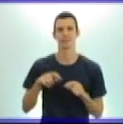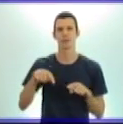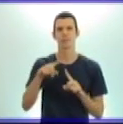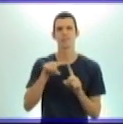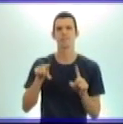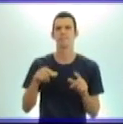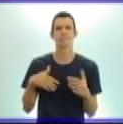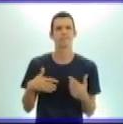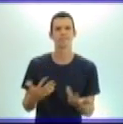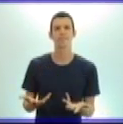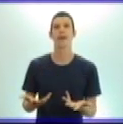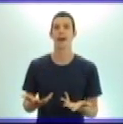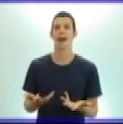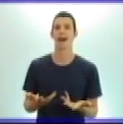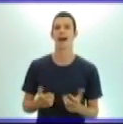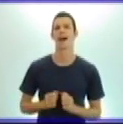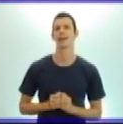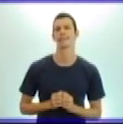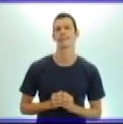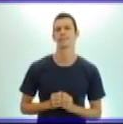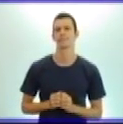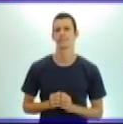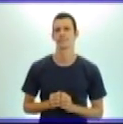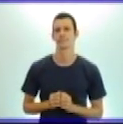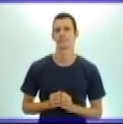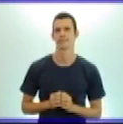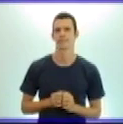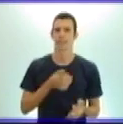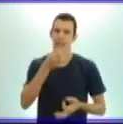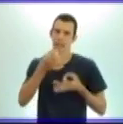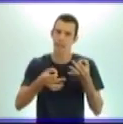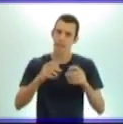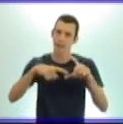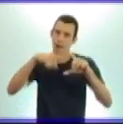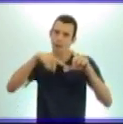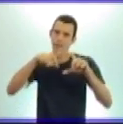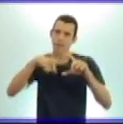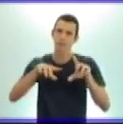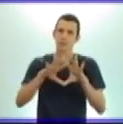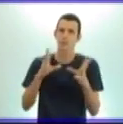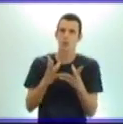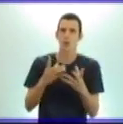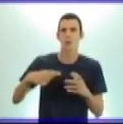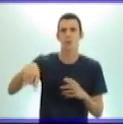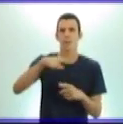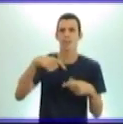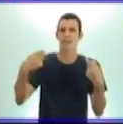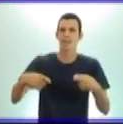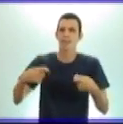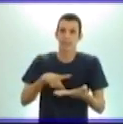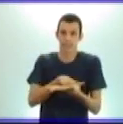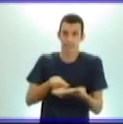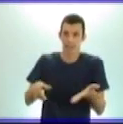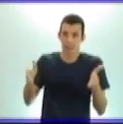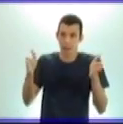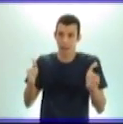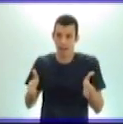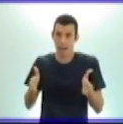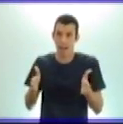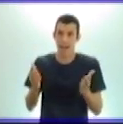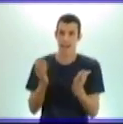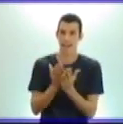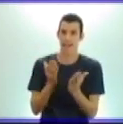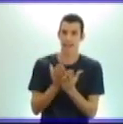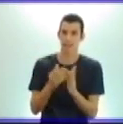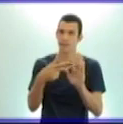hoy? Nos ocupa orientar los contenidos que deben estudiar durante la semana en la